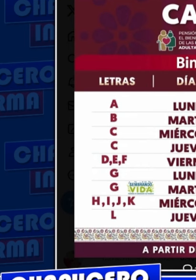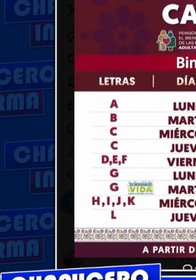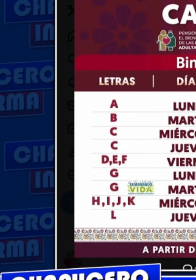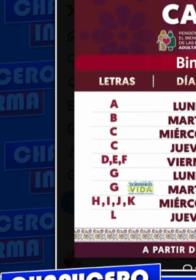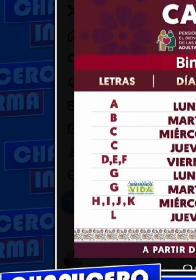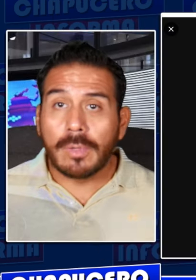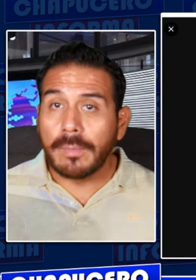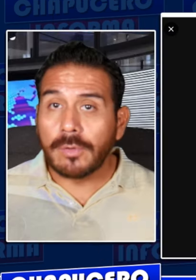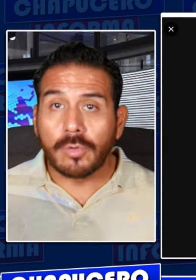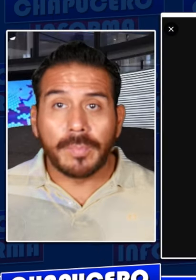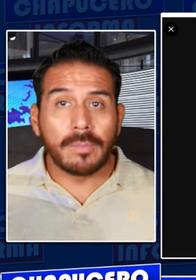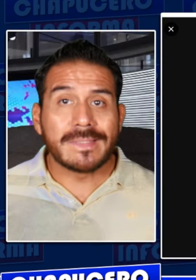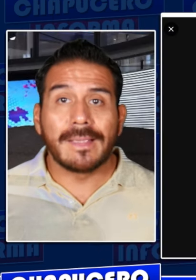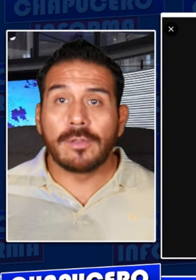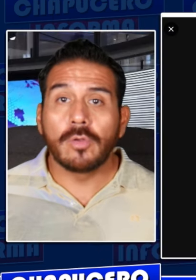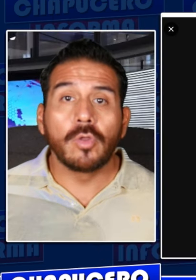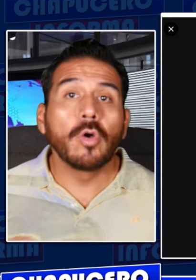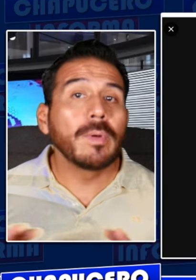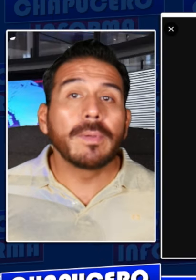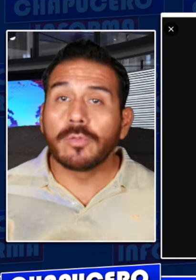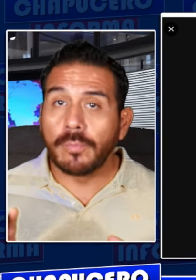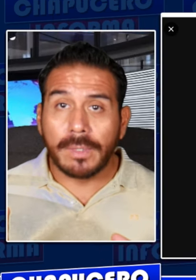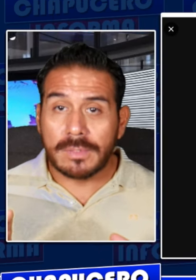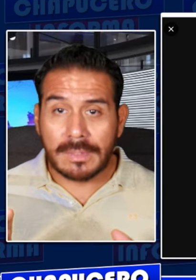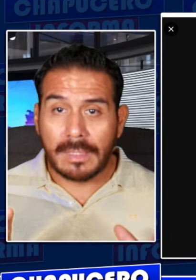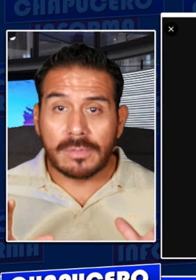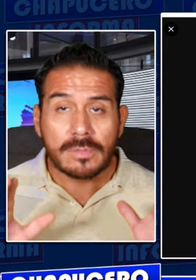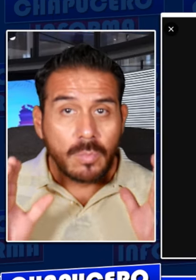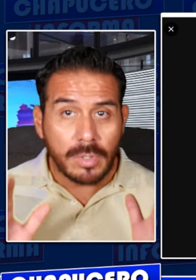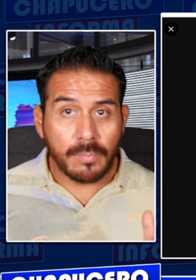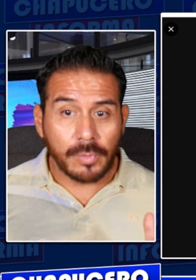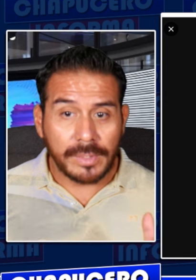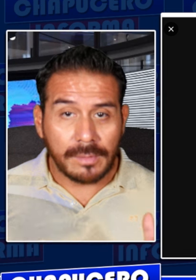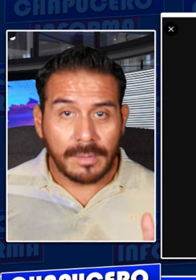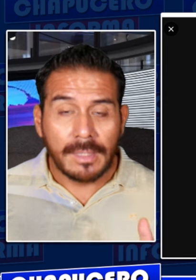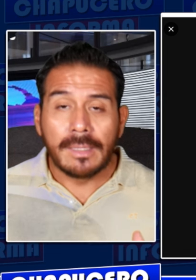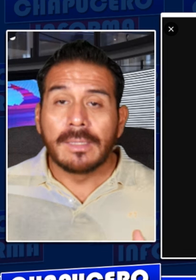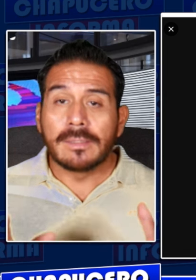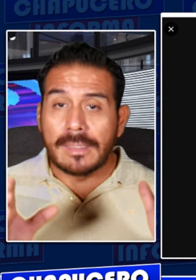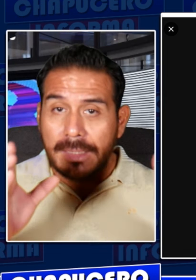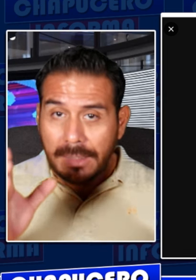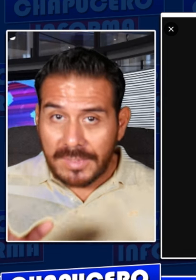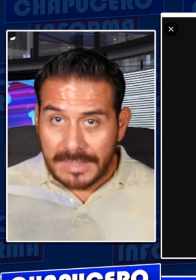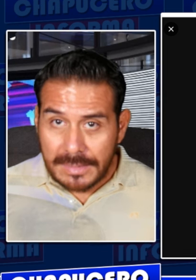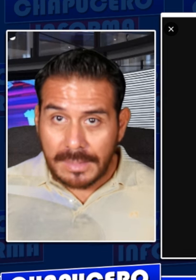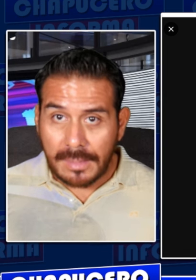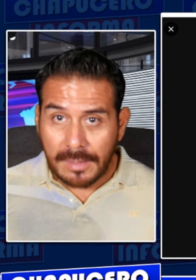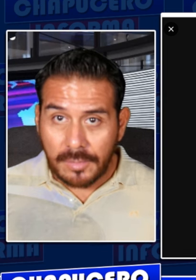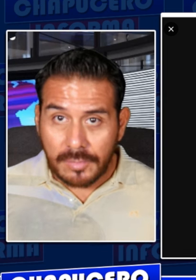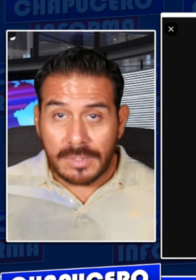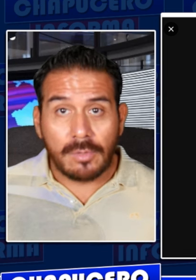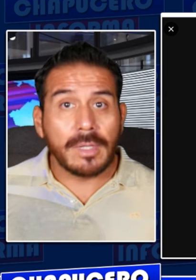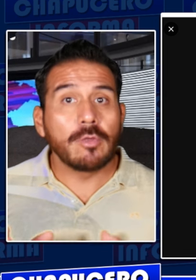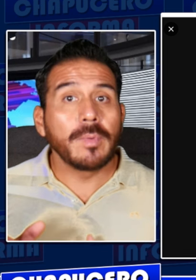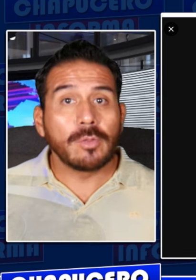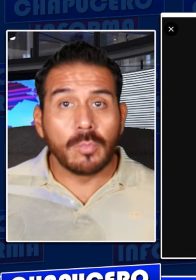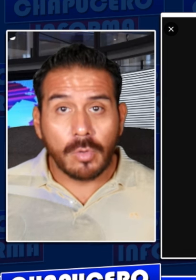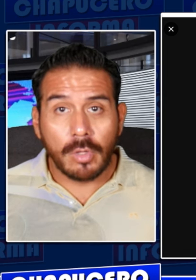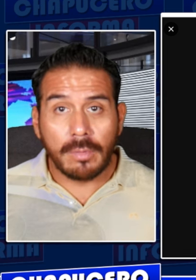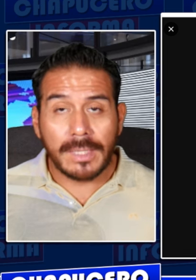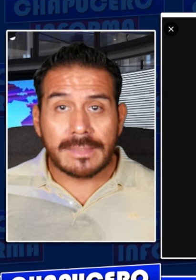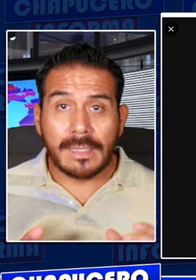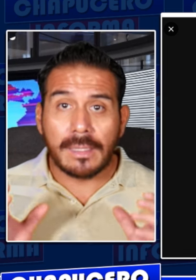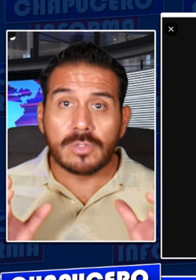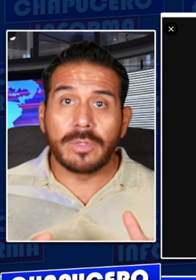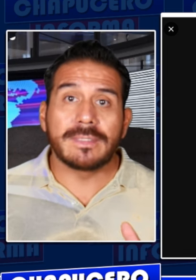checar ya no va a haber otro pago este año no va a haber otro pago este año esto es muy importante tienes que revisar si ya cayó si no cayó vea tu